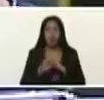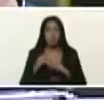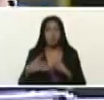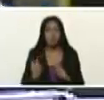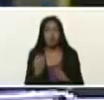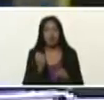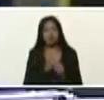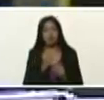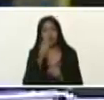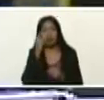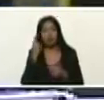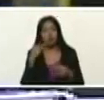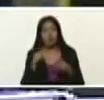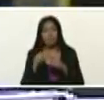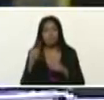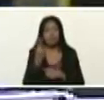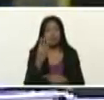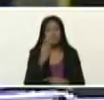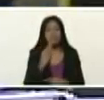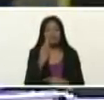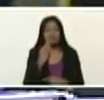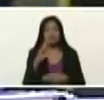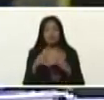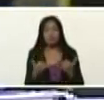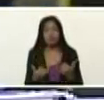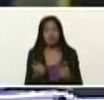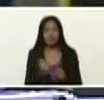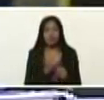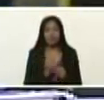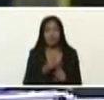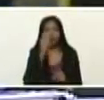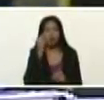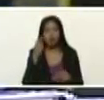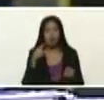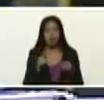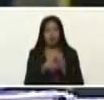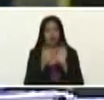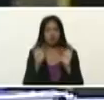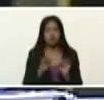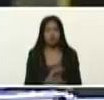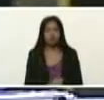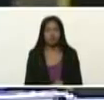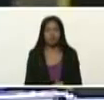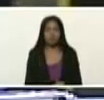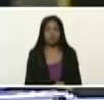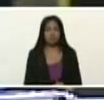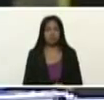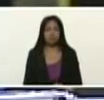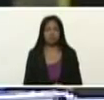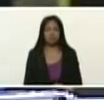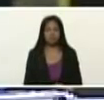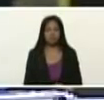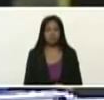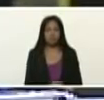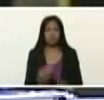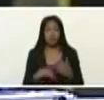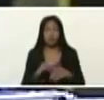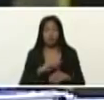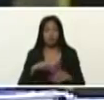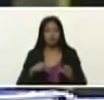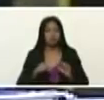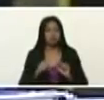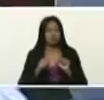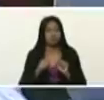los trabajadores. Es la primera experiencia con la clase obrera. Eduardo Piñate. Y ahí vamos a avanzar